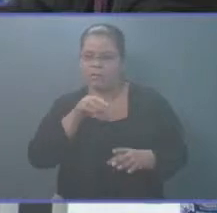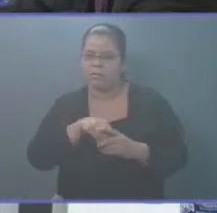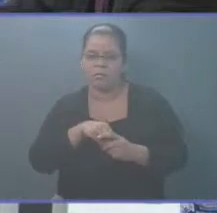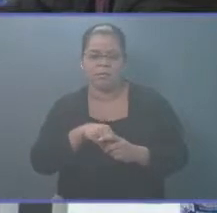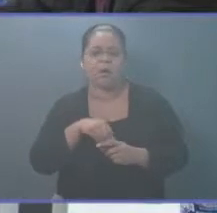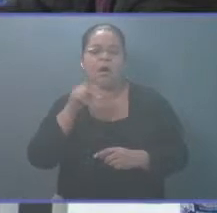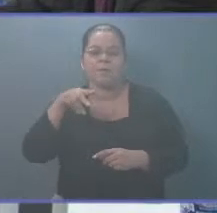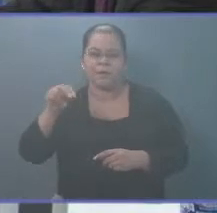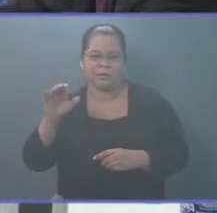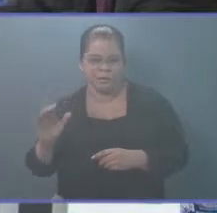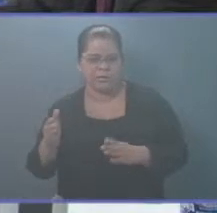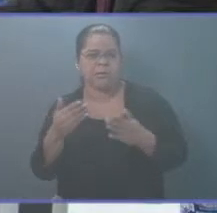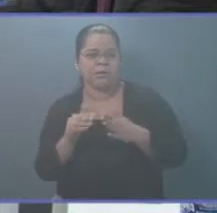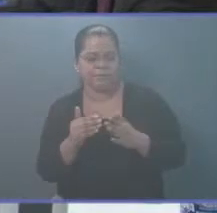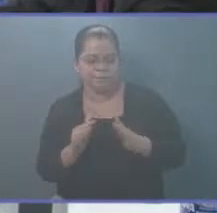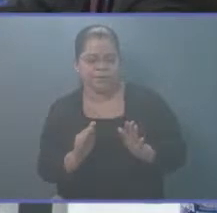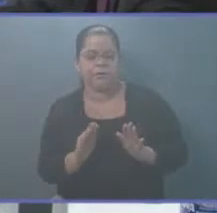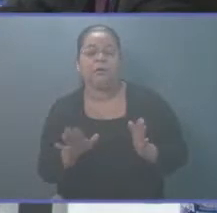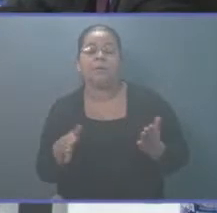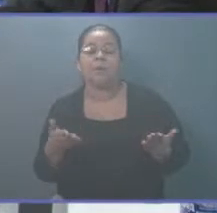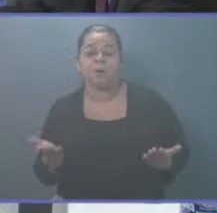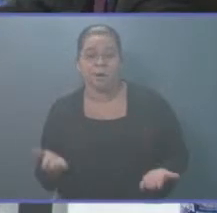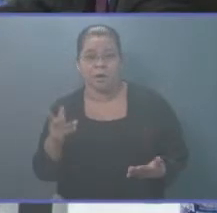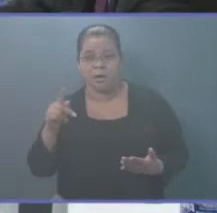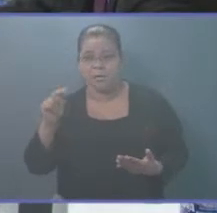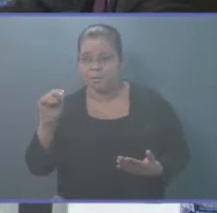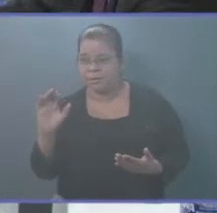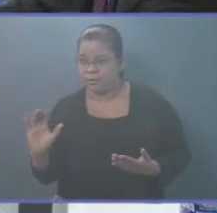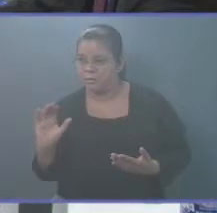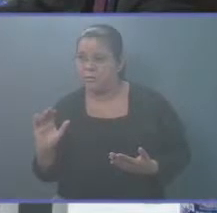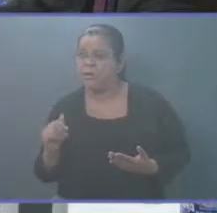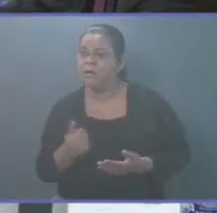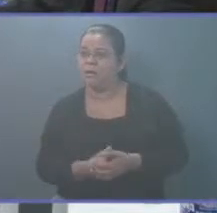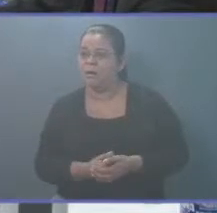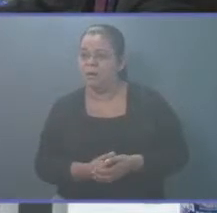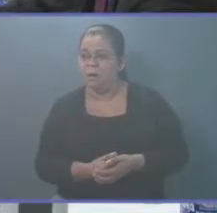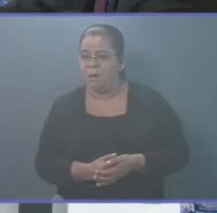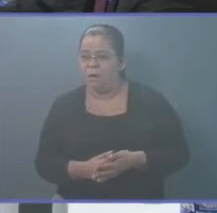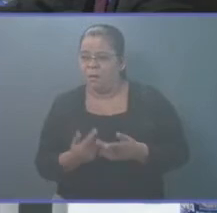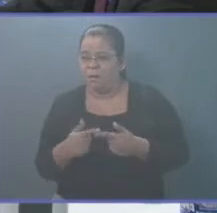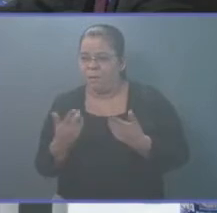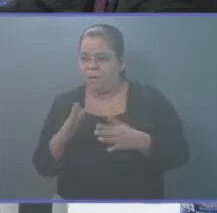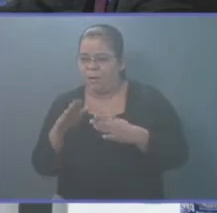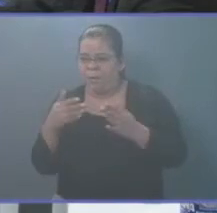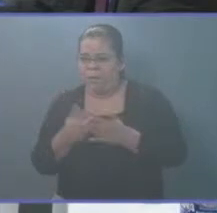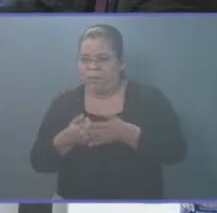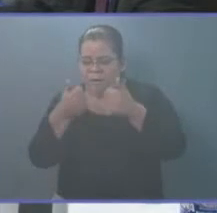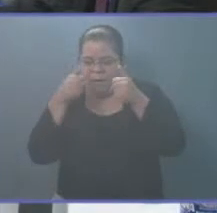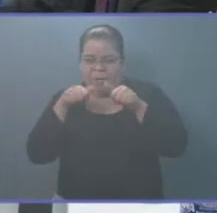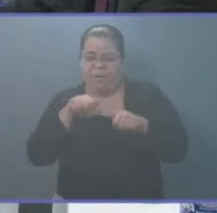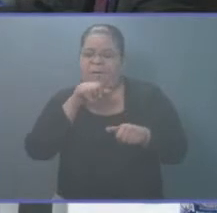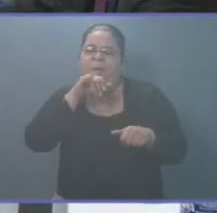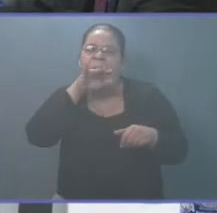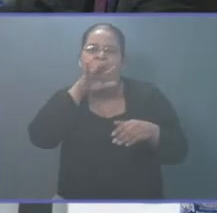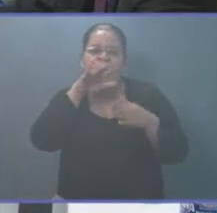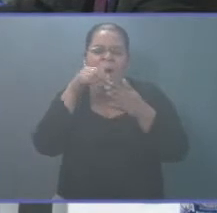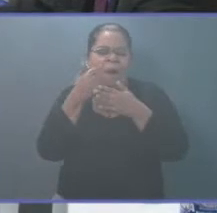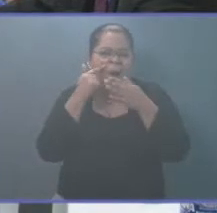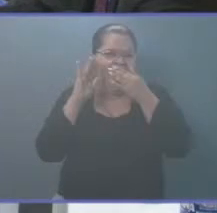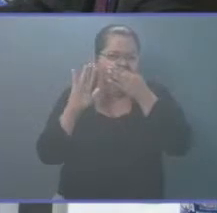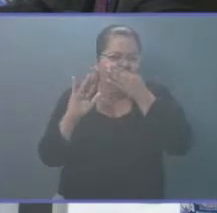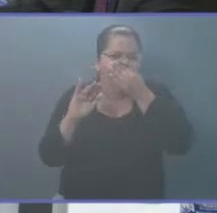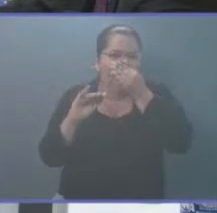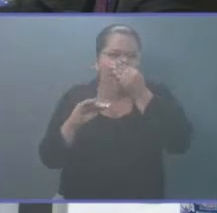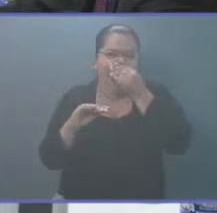el policía es un poco diferente porque el policía básicamente va a aportar, él lo que va a aportar ya va a ser una prueba a través